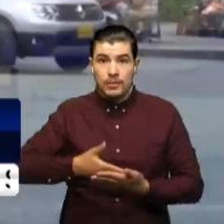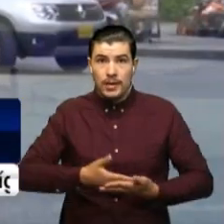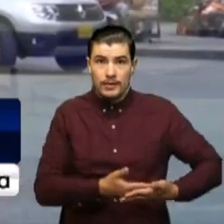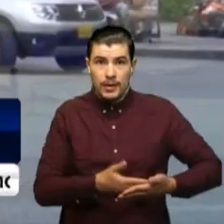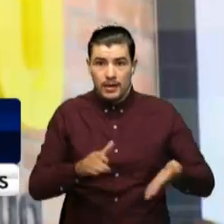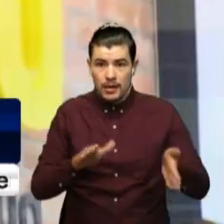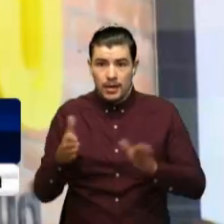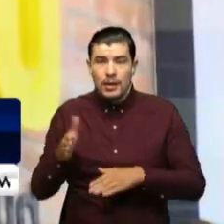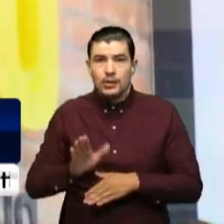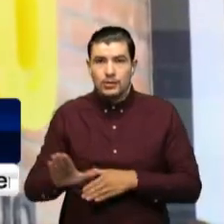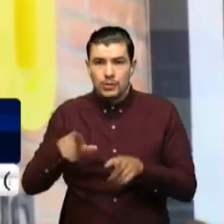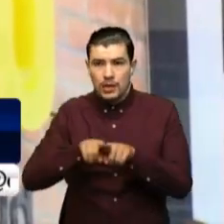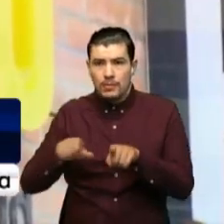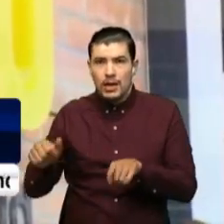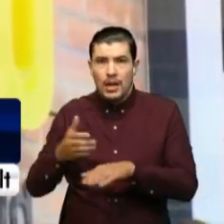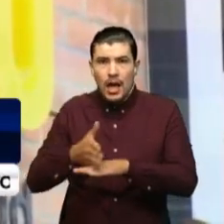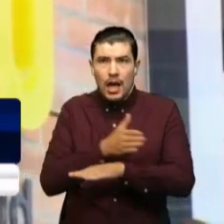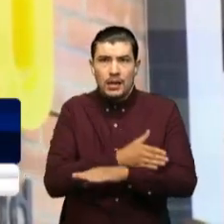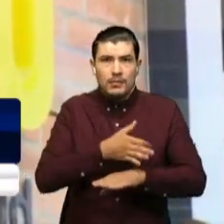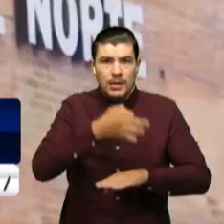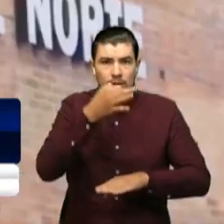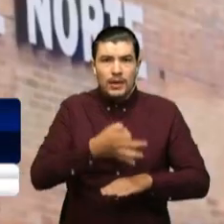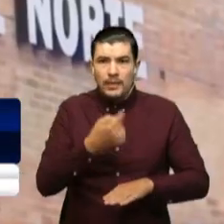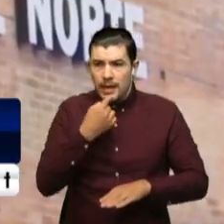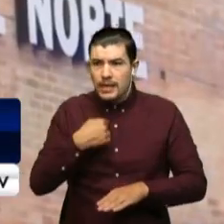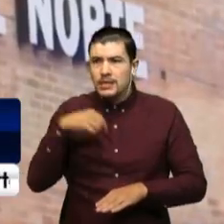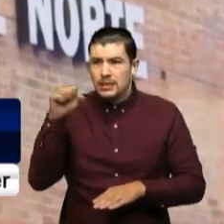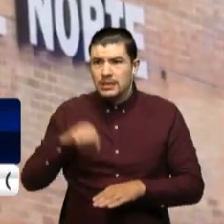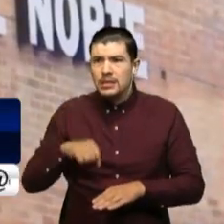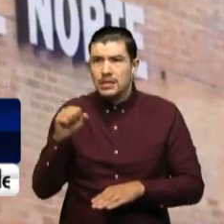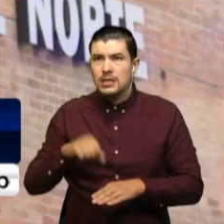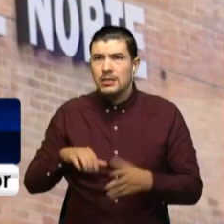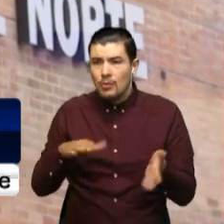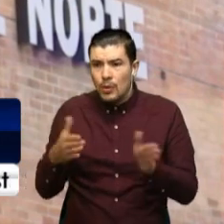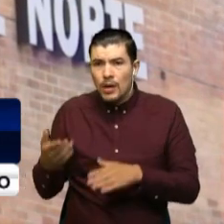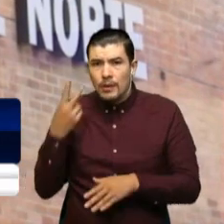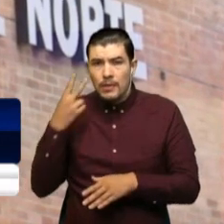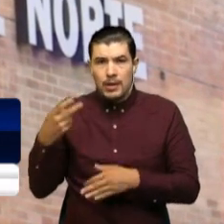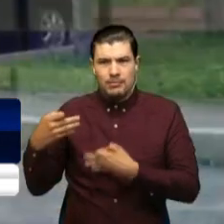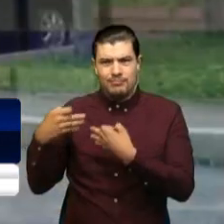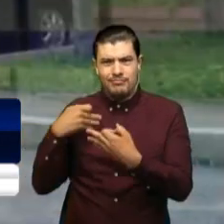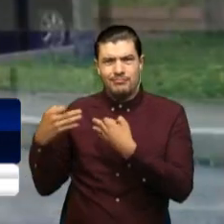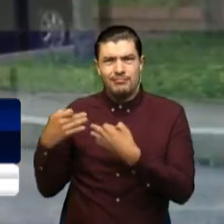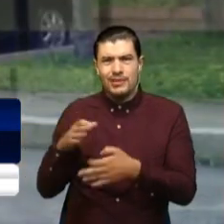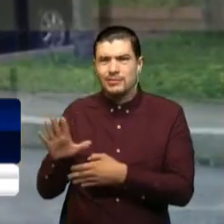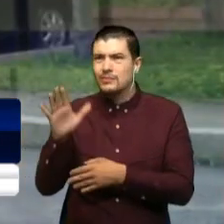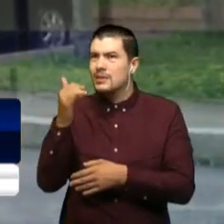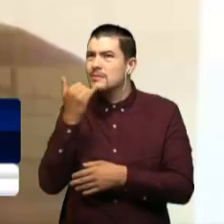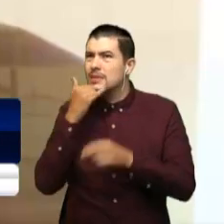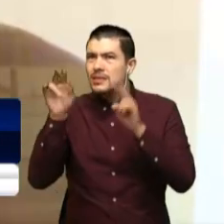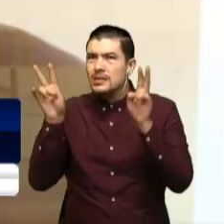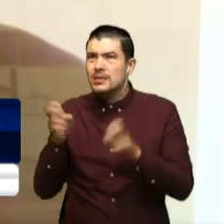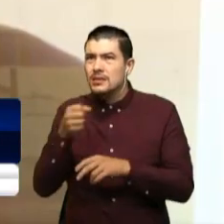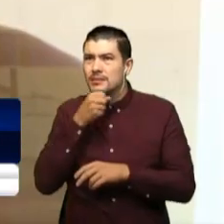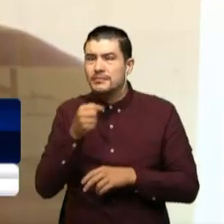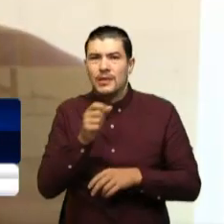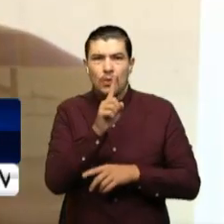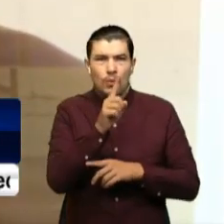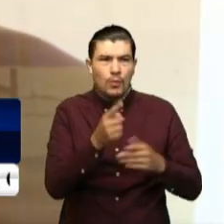su hermana les llamó muy temprano para darle la trágica noticia sin explicación sobre lo sucedido